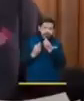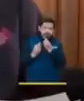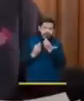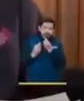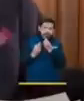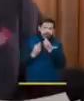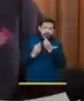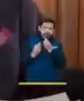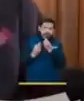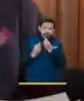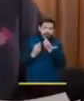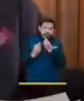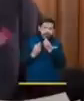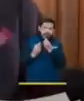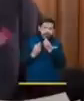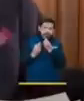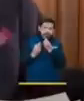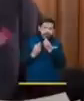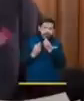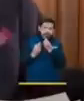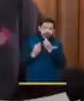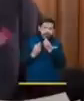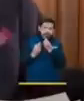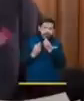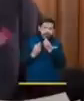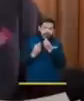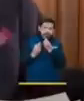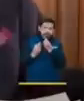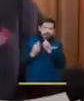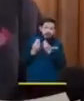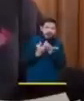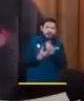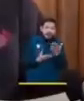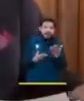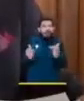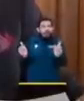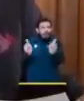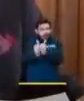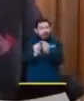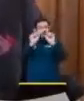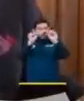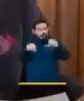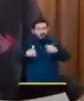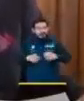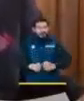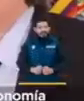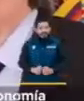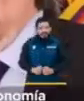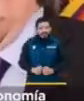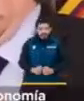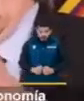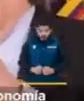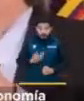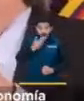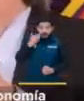es progreso. Pero esta gente no lo ve, son unos mediocres. Esto lo estamos logrando juntos.